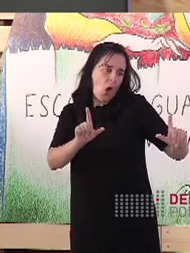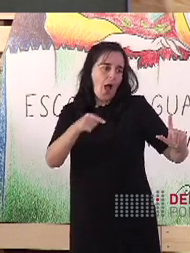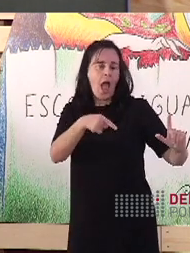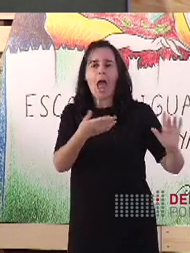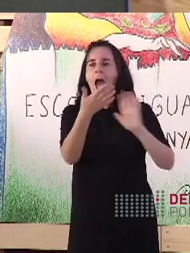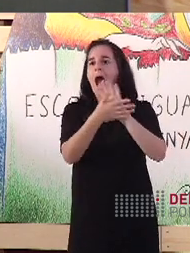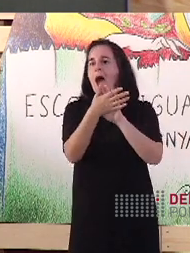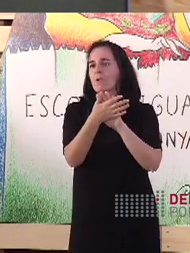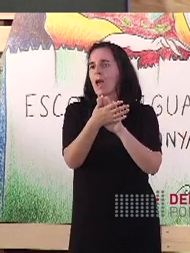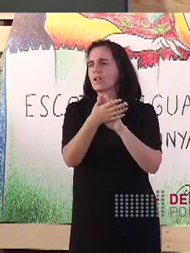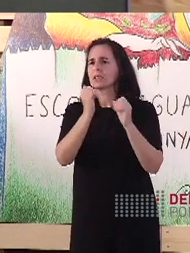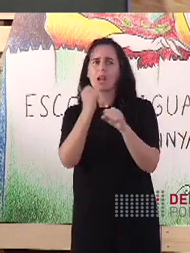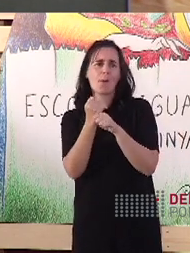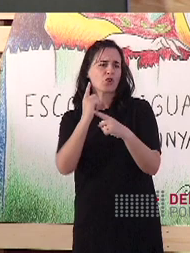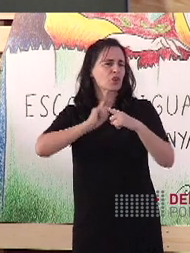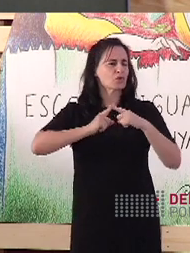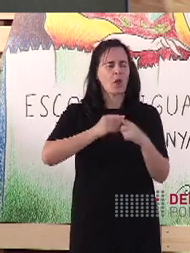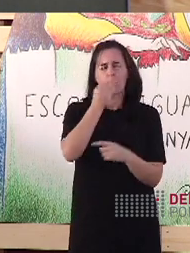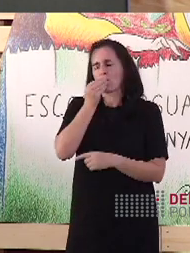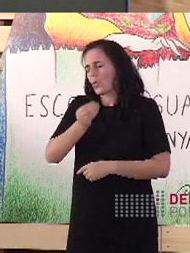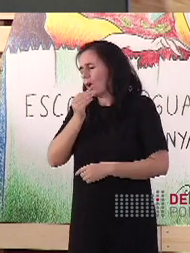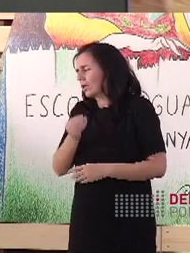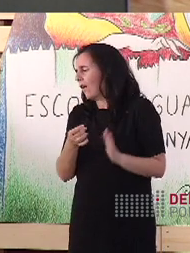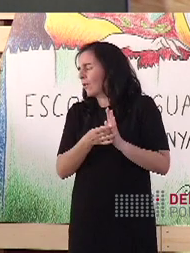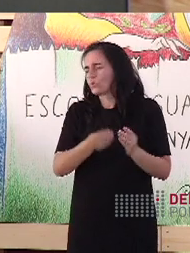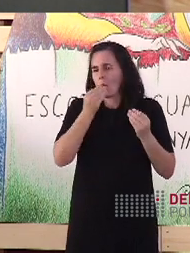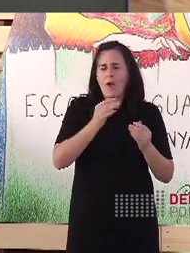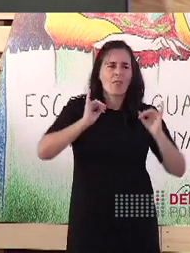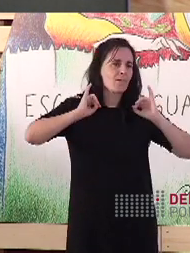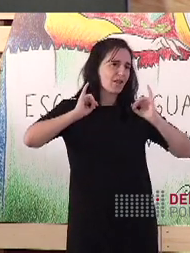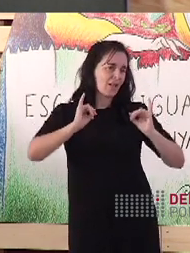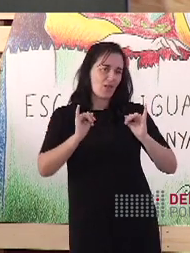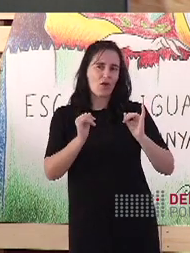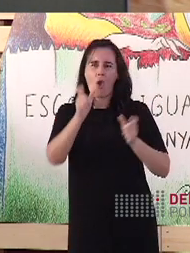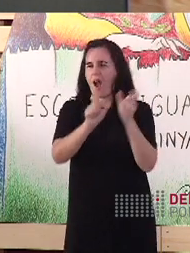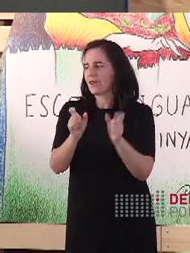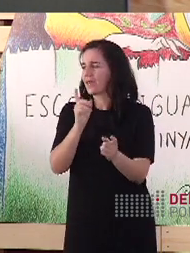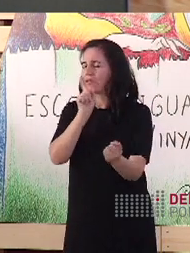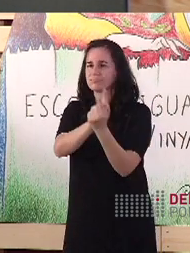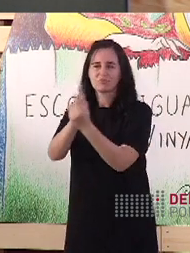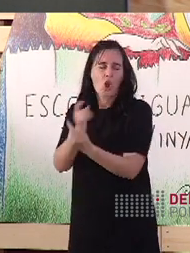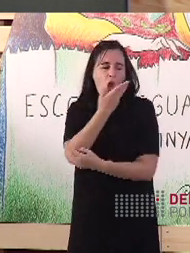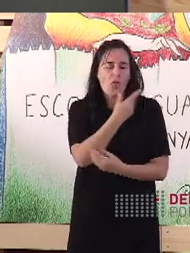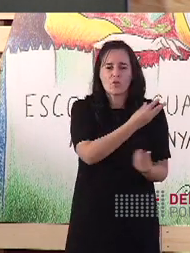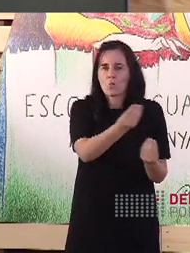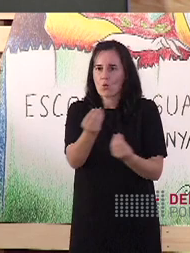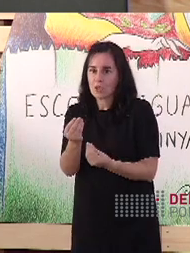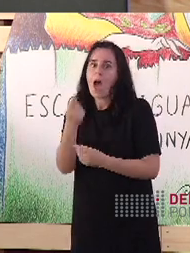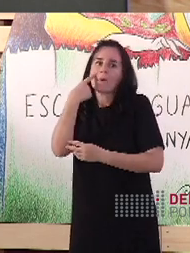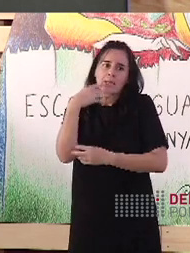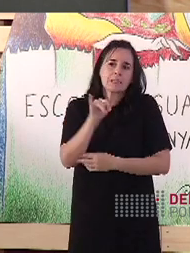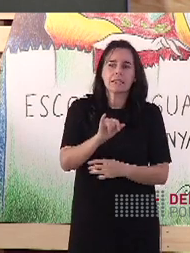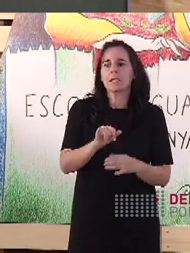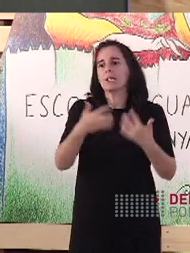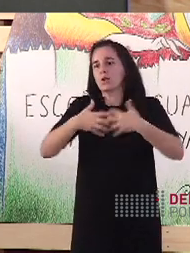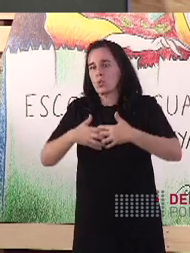bondades del trabajo sexual, de la pornografía, sobre lo divertido que es, la cantidad de gente que conoces, que sí que bueno, que hay que regular la industria porque claro, sí que